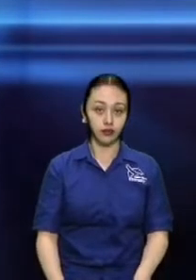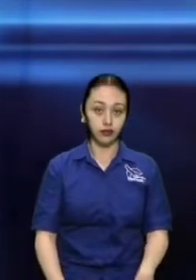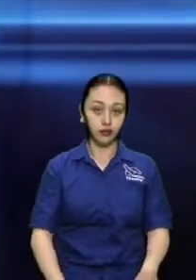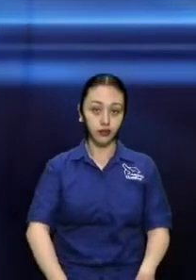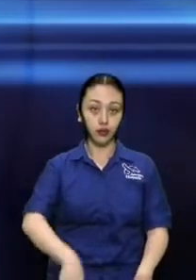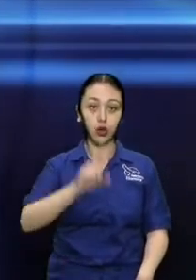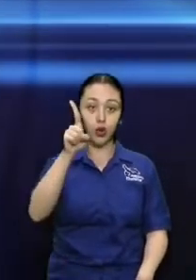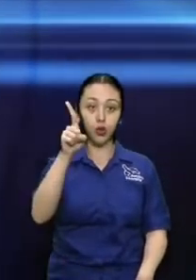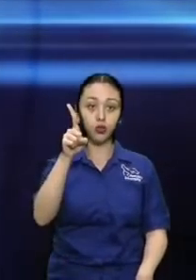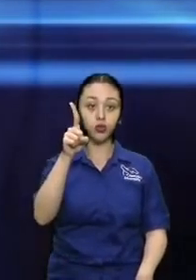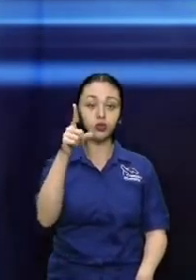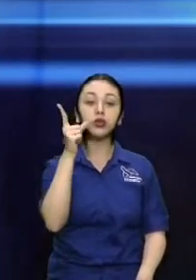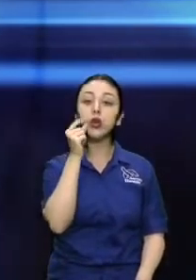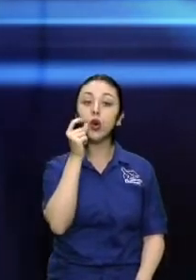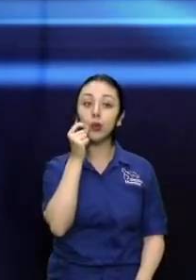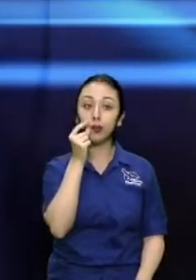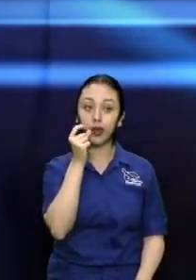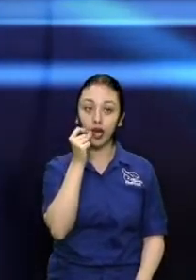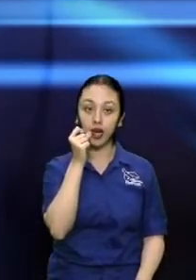¿Y por qué se recuerda a él?